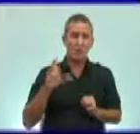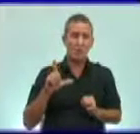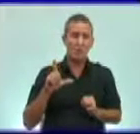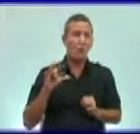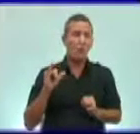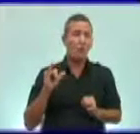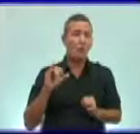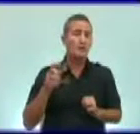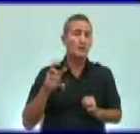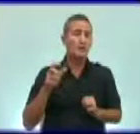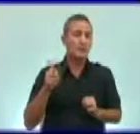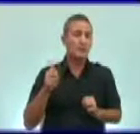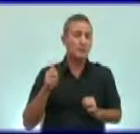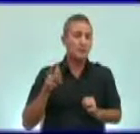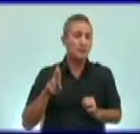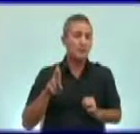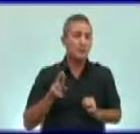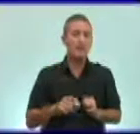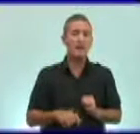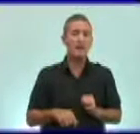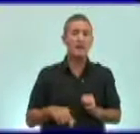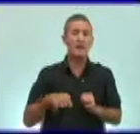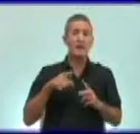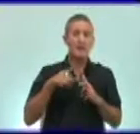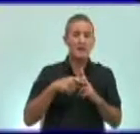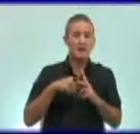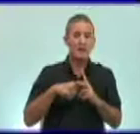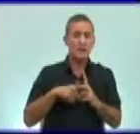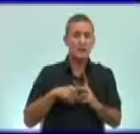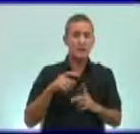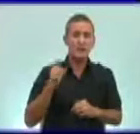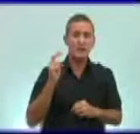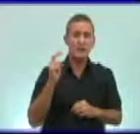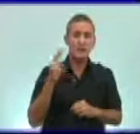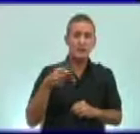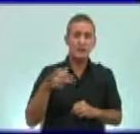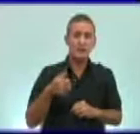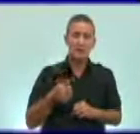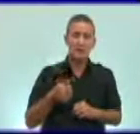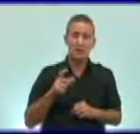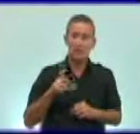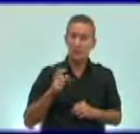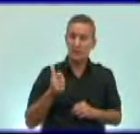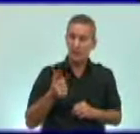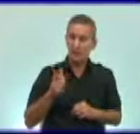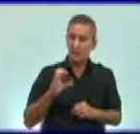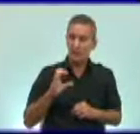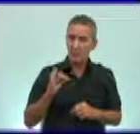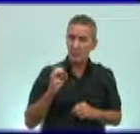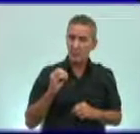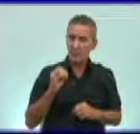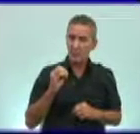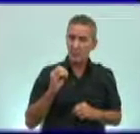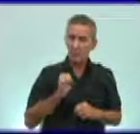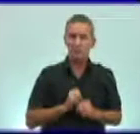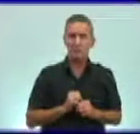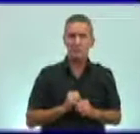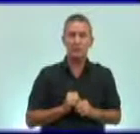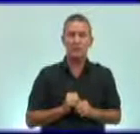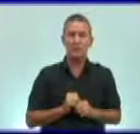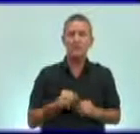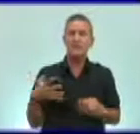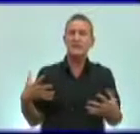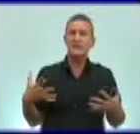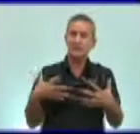porque sencillamente excluye la idea relacionada con los nombres de su madre, María de la